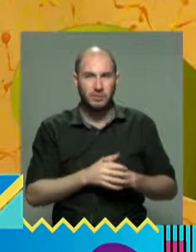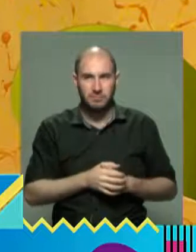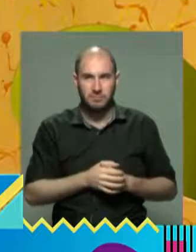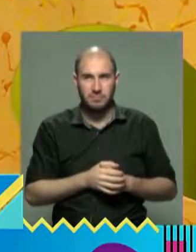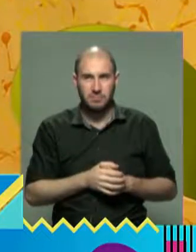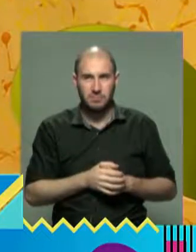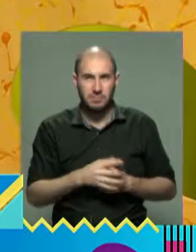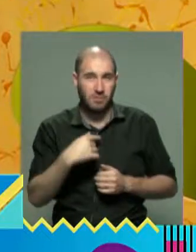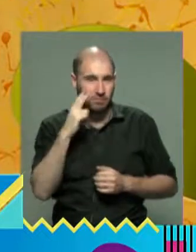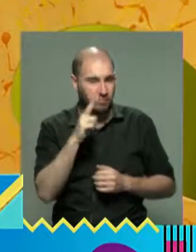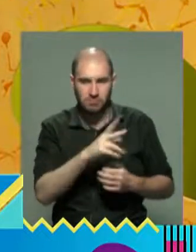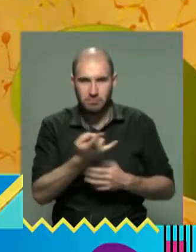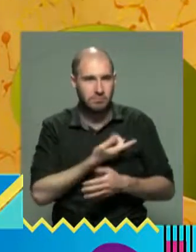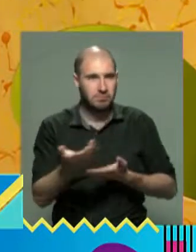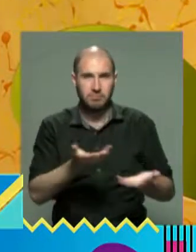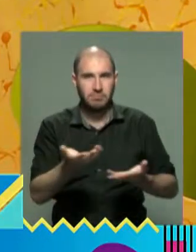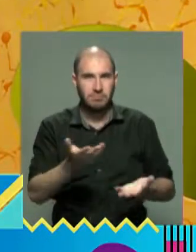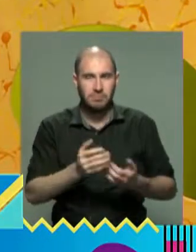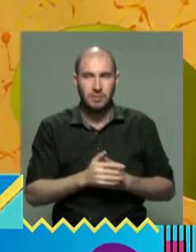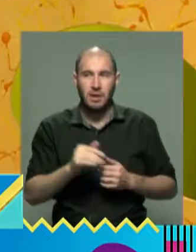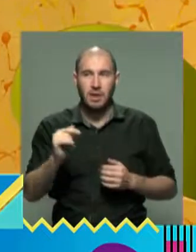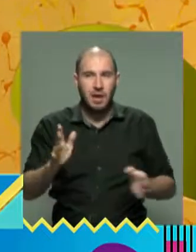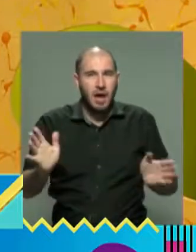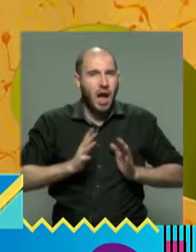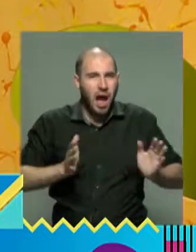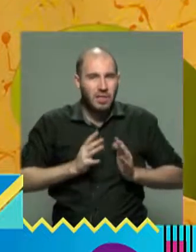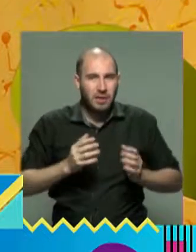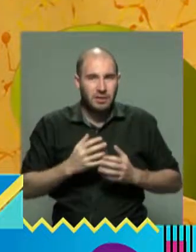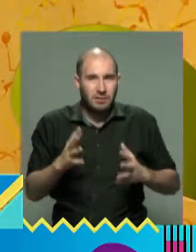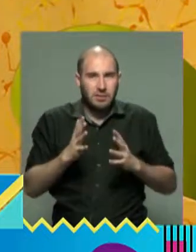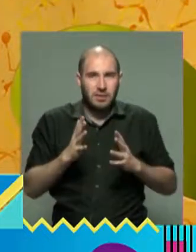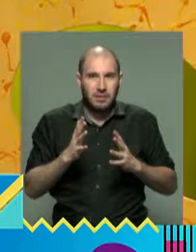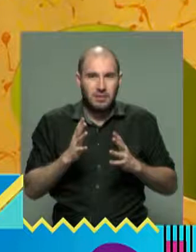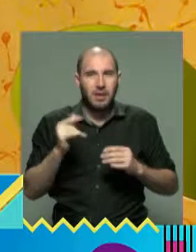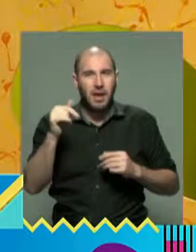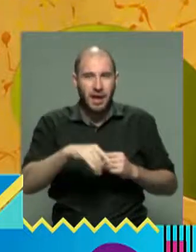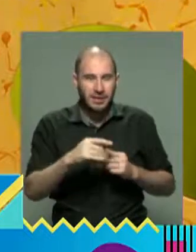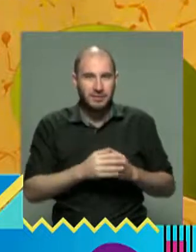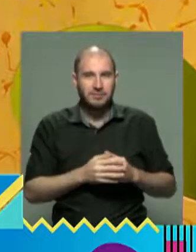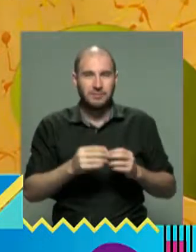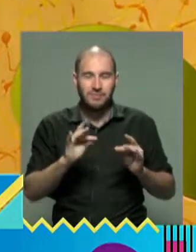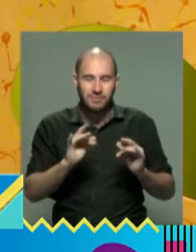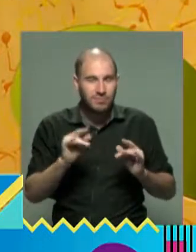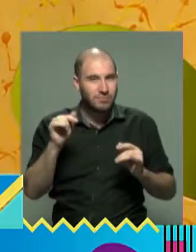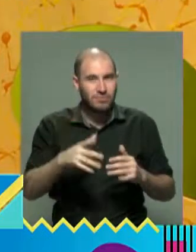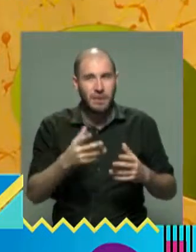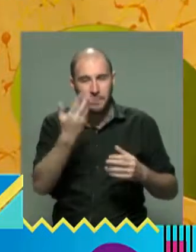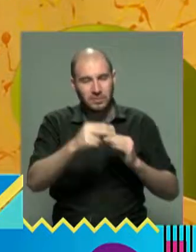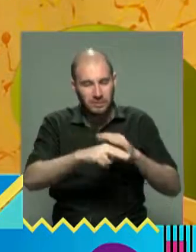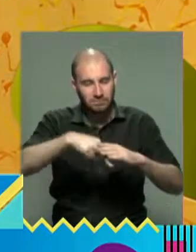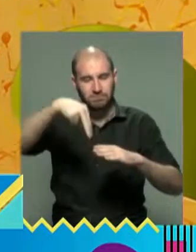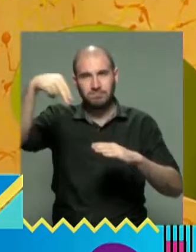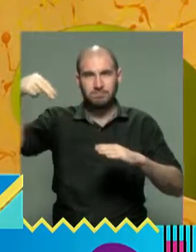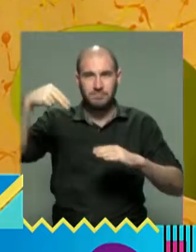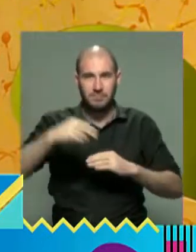podíamos ver por dónde era. Claro. Y bueno, sufrió un ataque ahí, se paralizó y bueno, fue todo un tema poder sacar a esa persona y